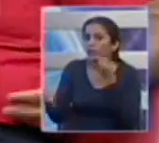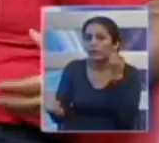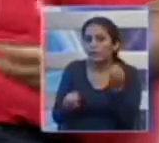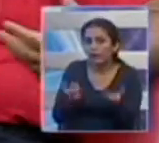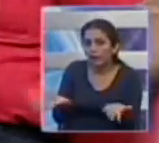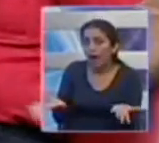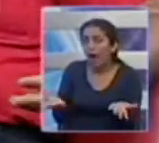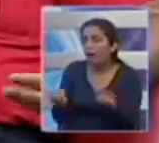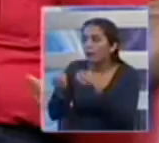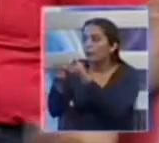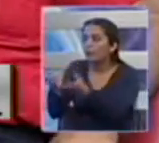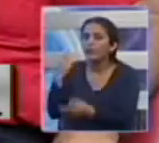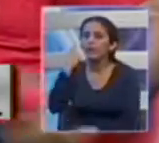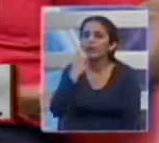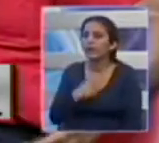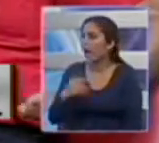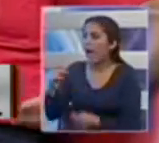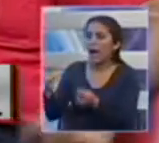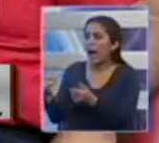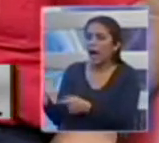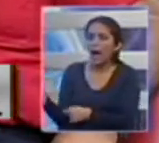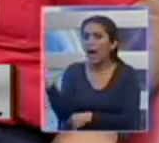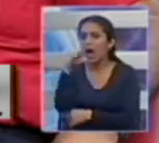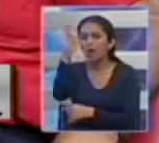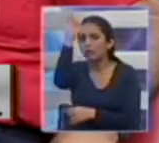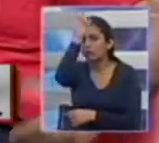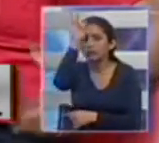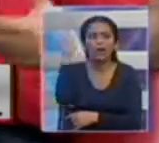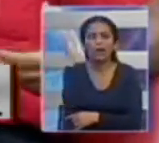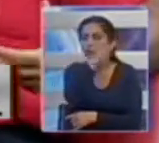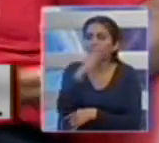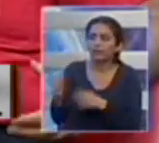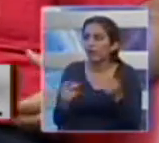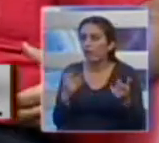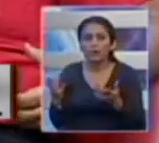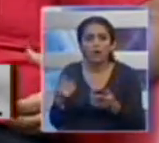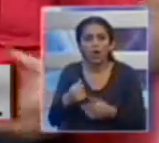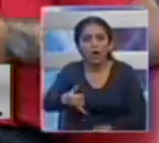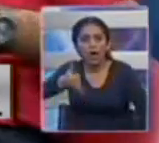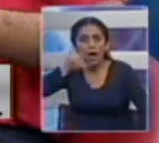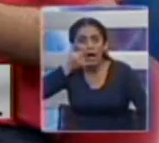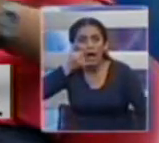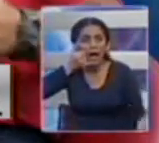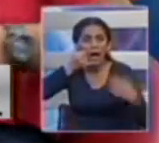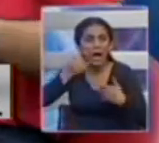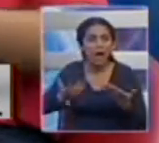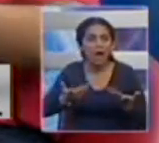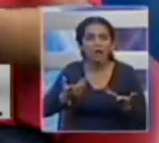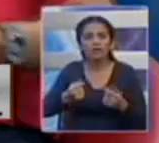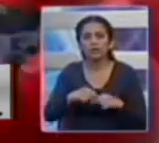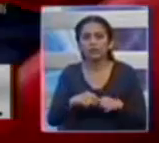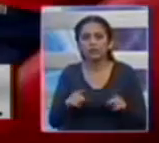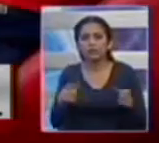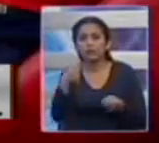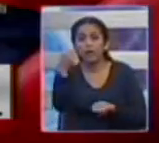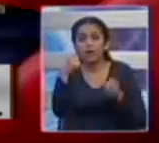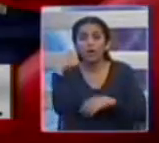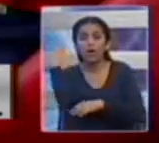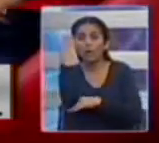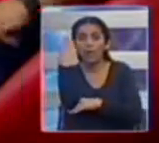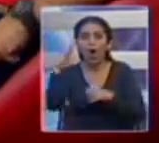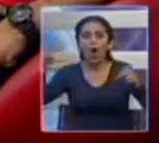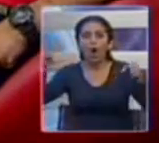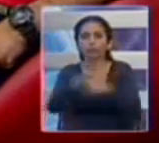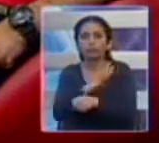o están en otra actividad, que es lo que normalmente ocurre en esta época. Uno pide una ambulancia, pero resulta que todas las ambulancias están en la calle